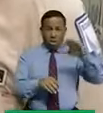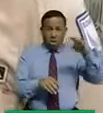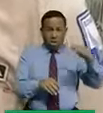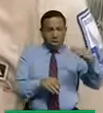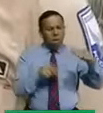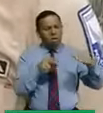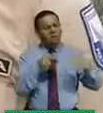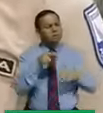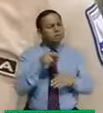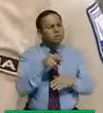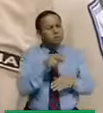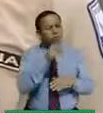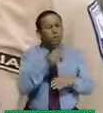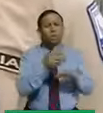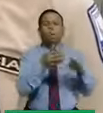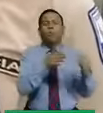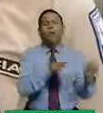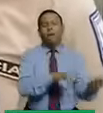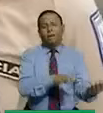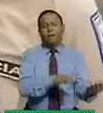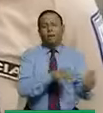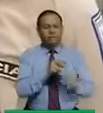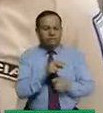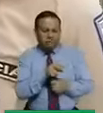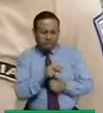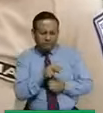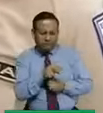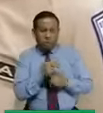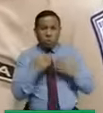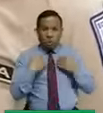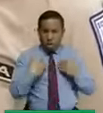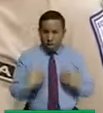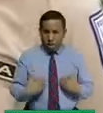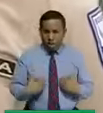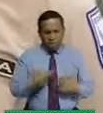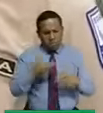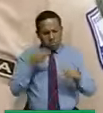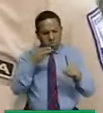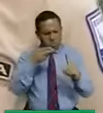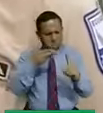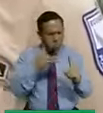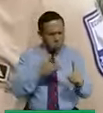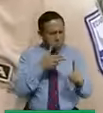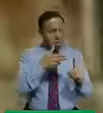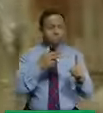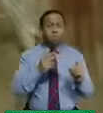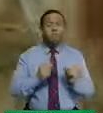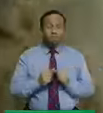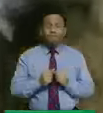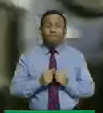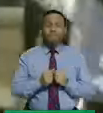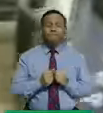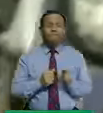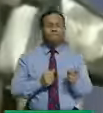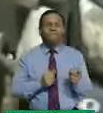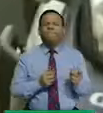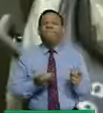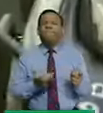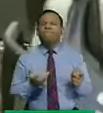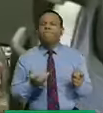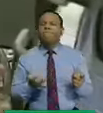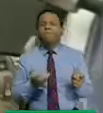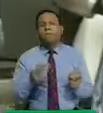persona sin signos vitales. De igual manera, lo presentaba diferente sin impactos de proyectil y arma de fuego. El suceso se